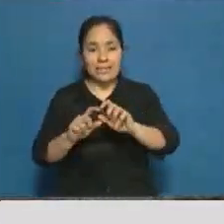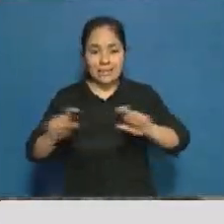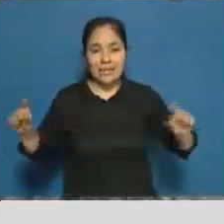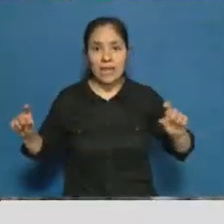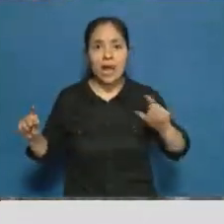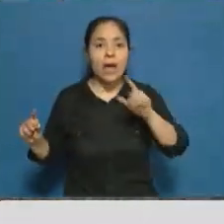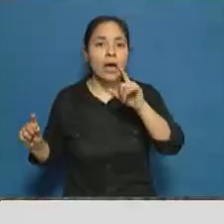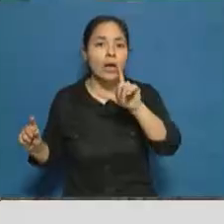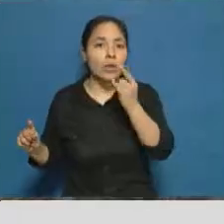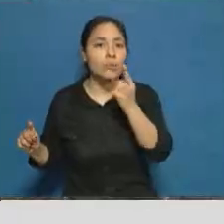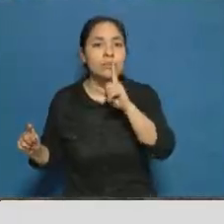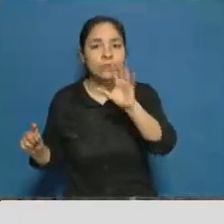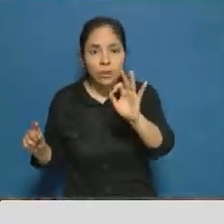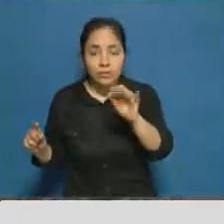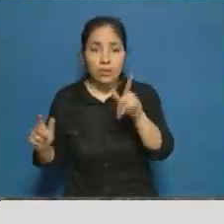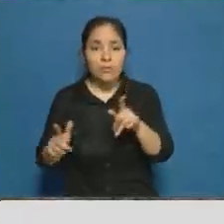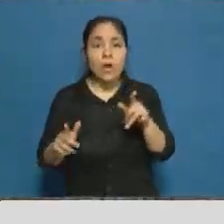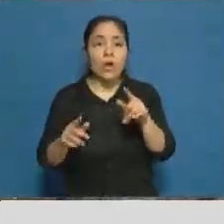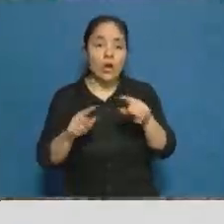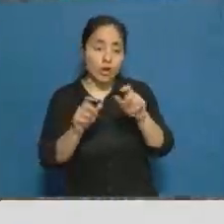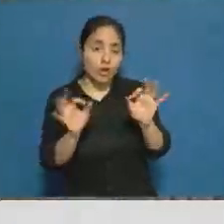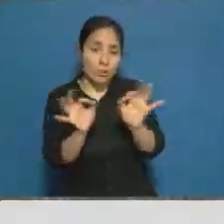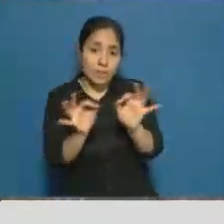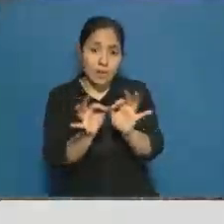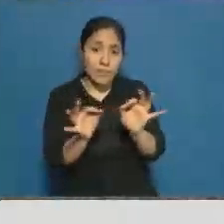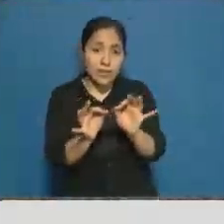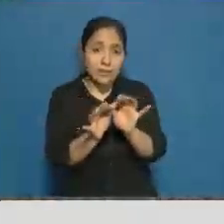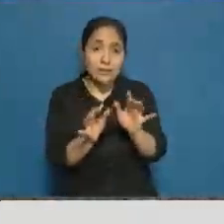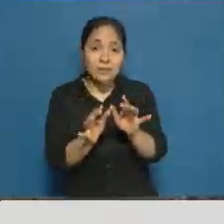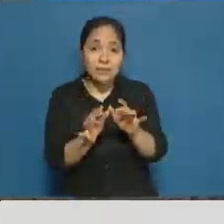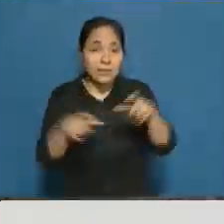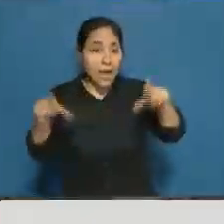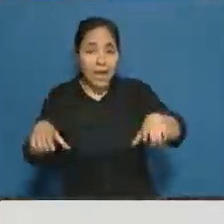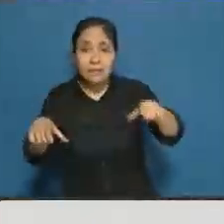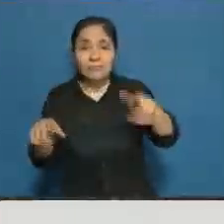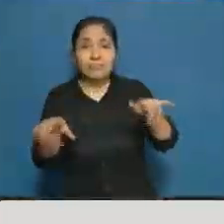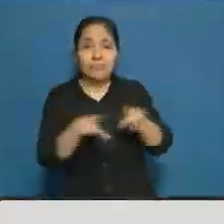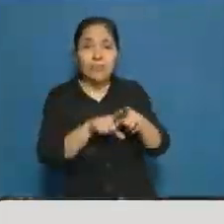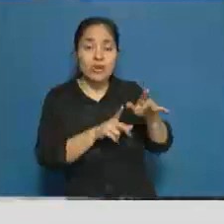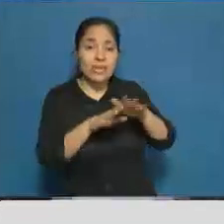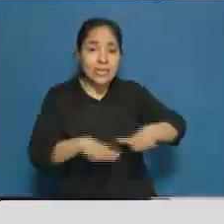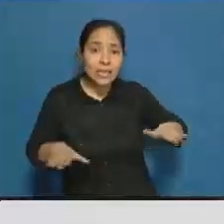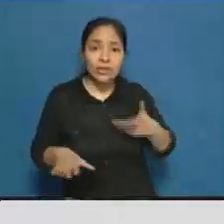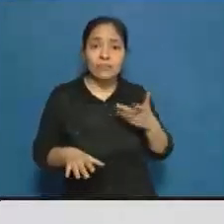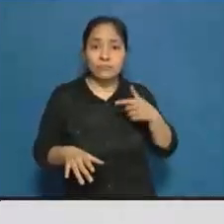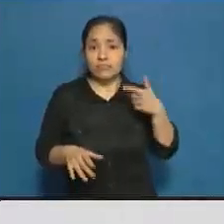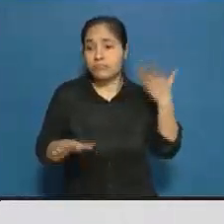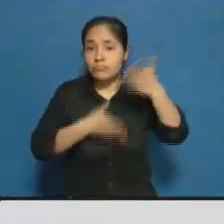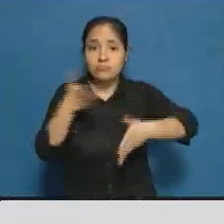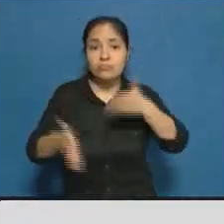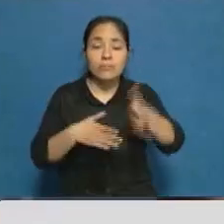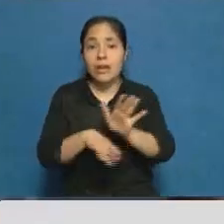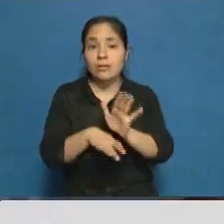con justamente el logo de Malvinas, la cancha de Malvinas, algo que los chicos utilizaban, que es de contención para ellos. Que hoy